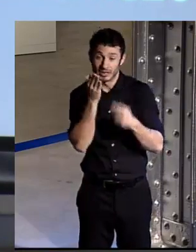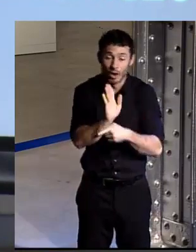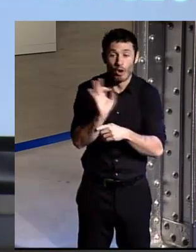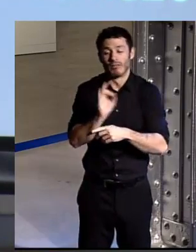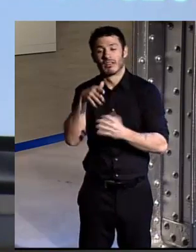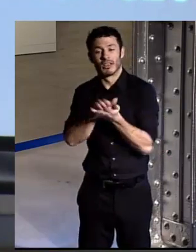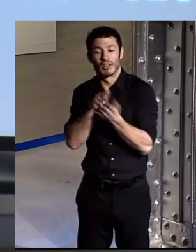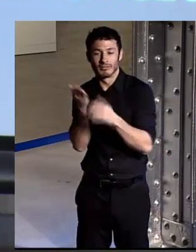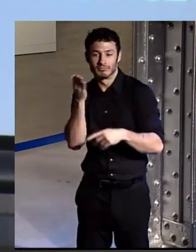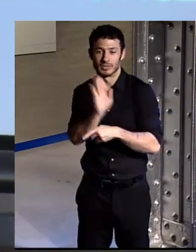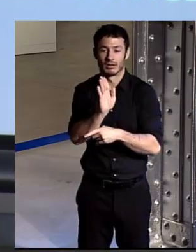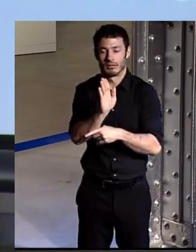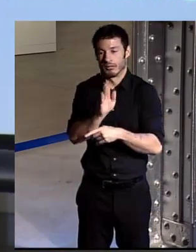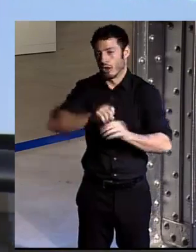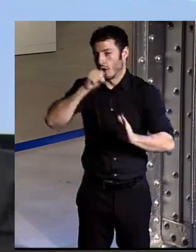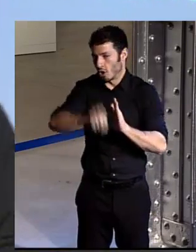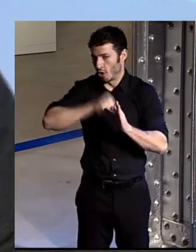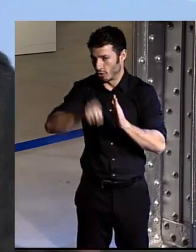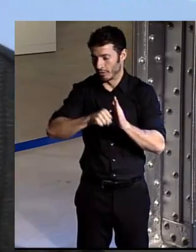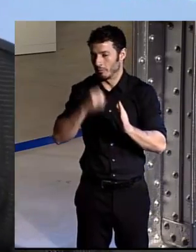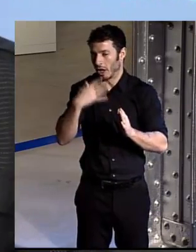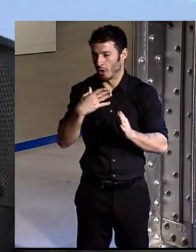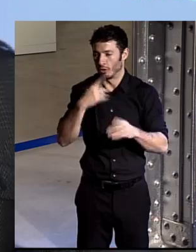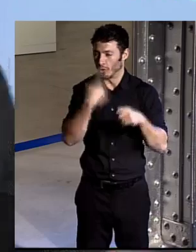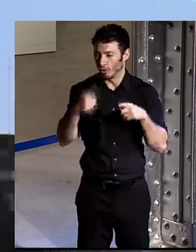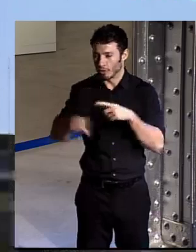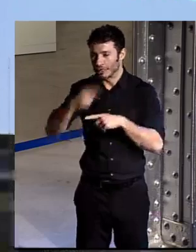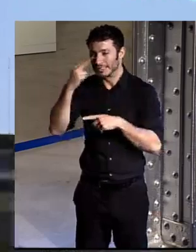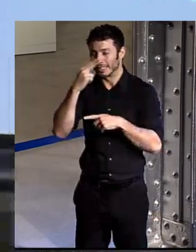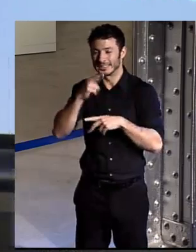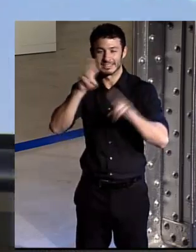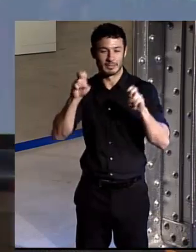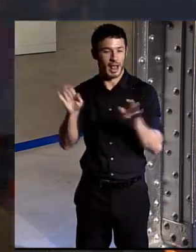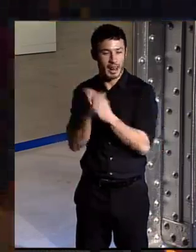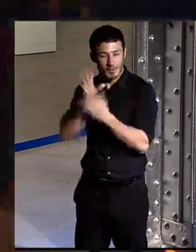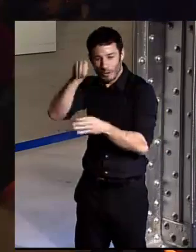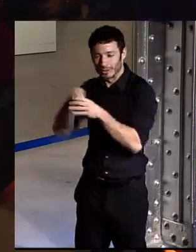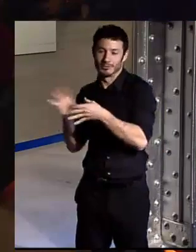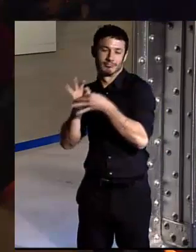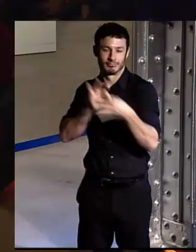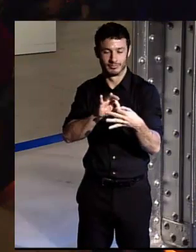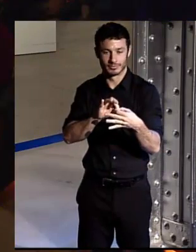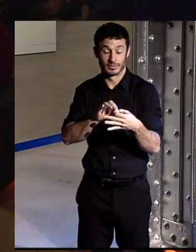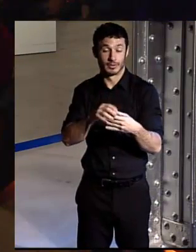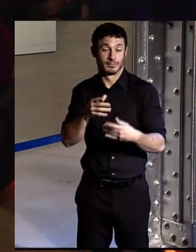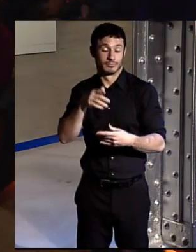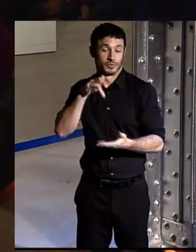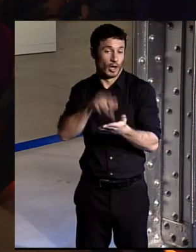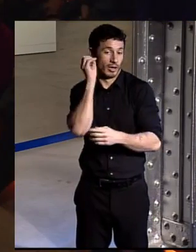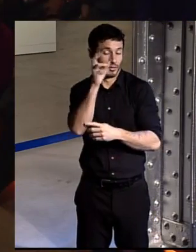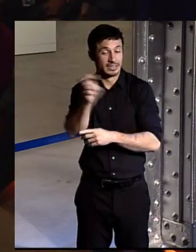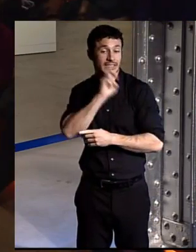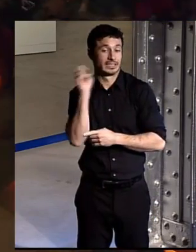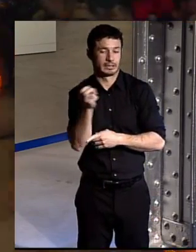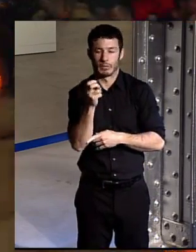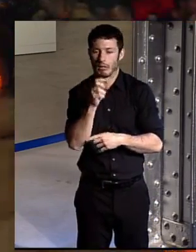decidido amenizarlo contando cosas interesantes sobre el contenido del libro. En este caso vamos a tener varias charlas en las que,